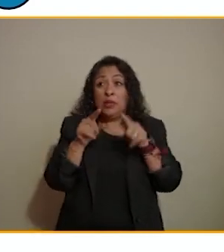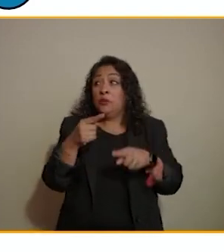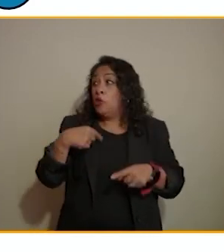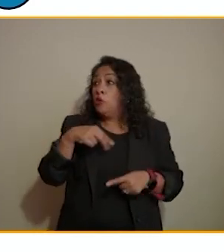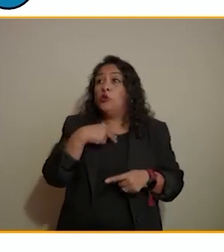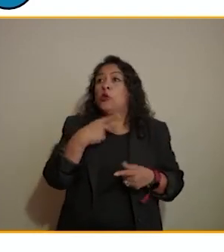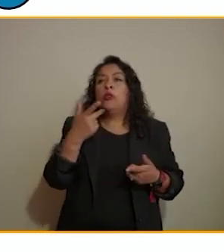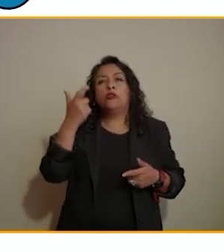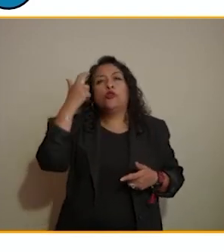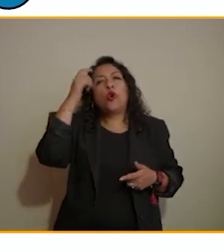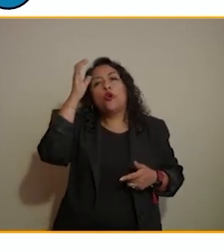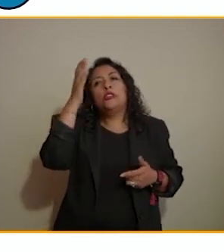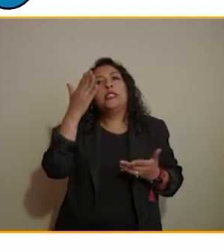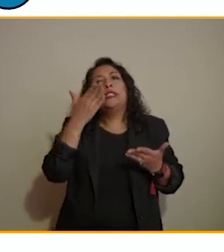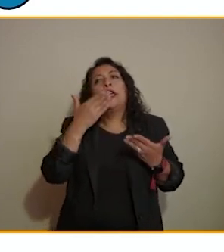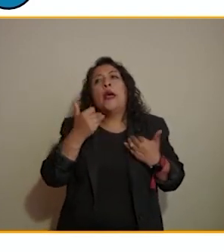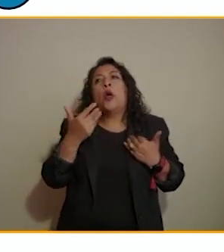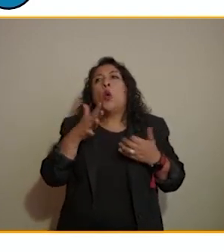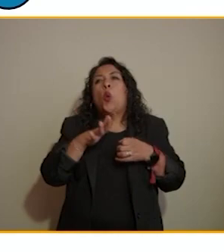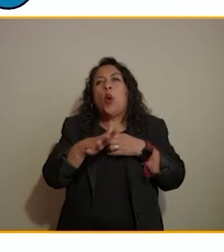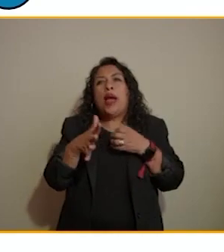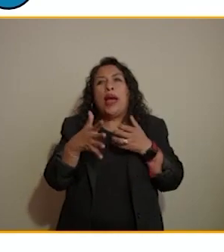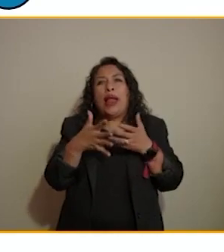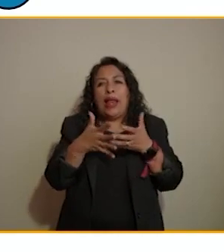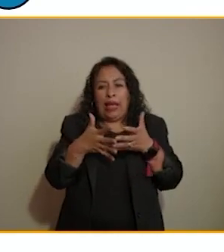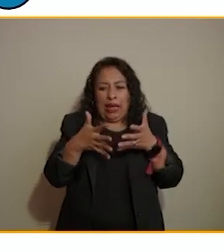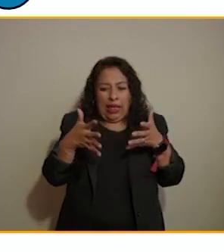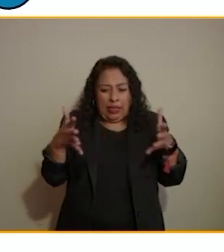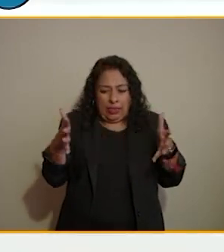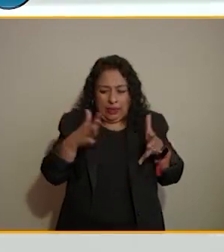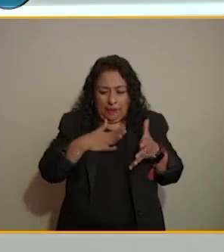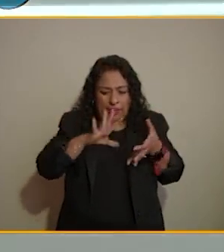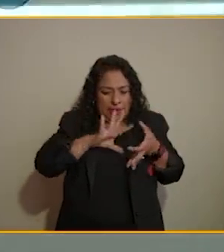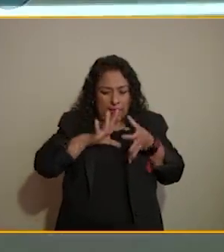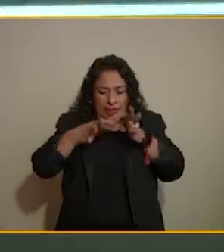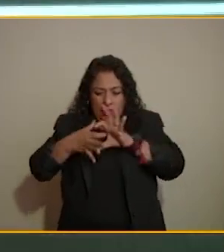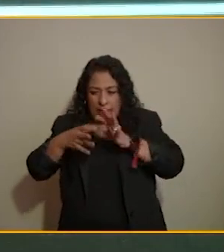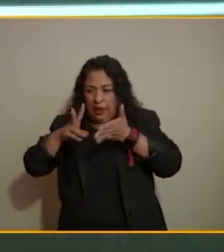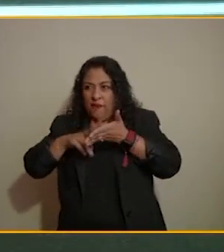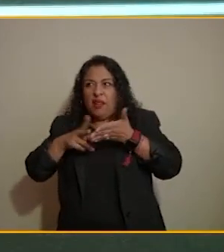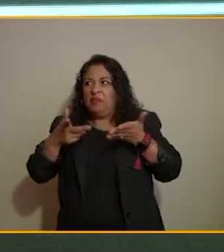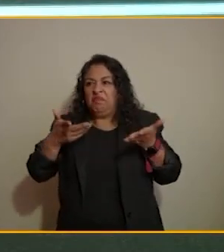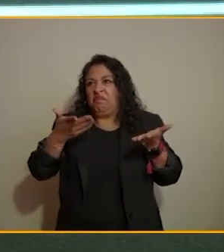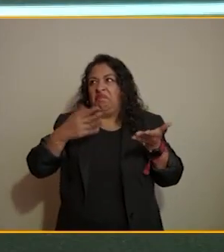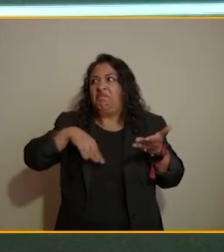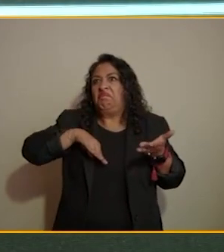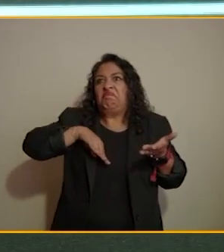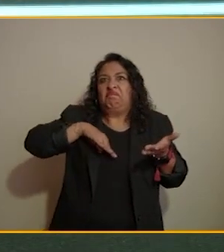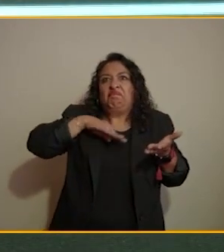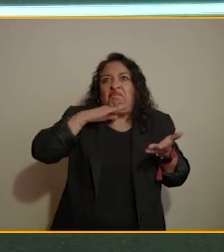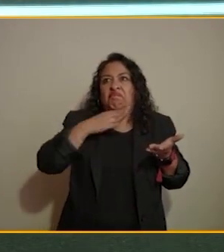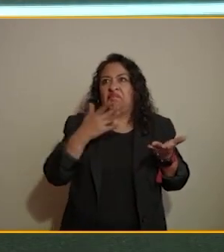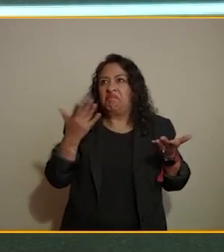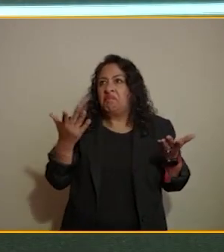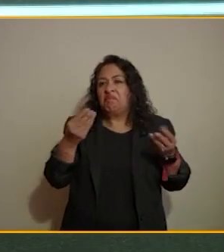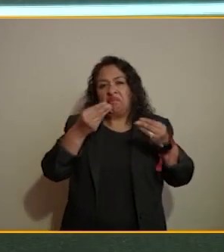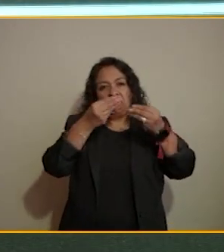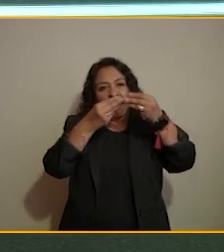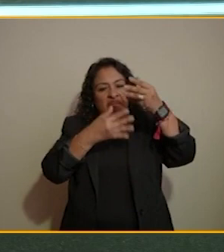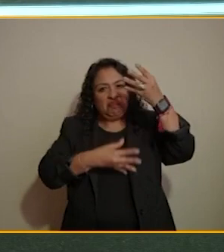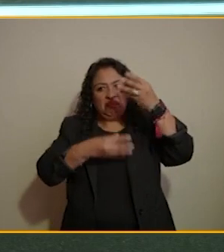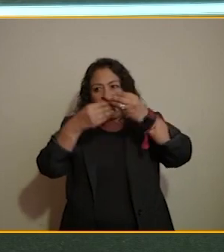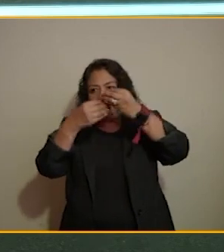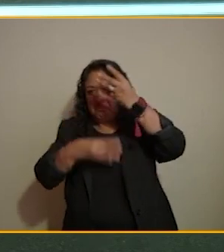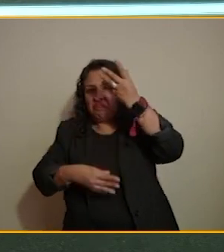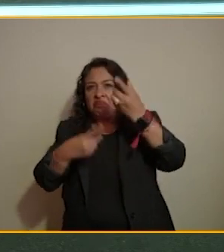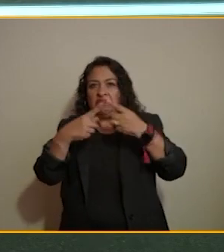estemos conscientes de cuál es esta longitud que tiene nuestra cadena de valor, cuál es la variabilidad y el abanico de